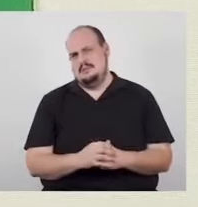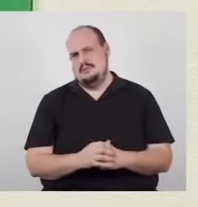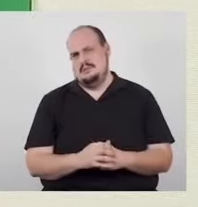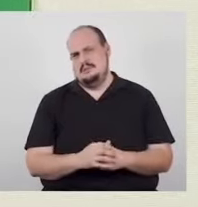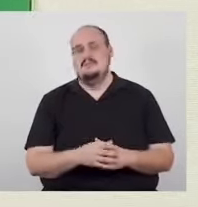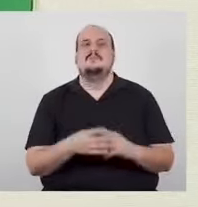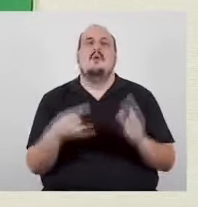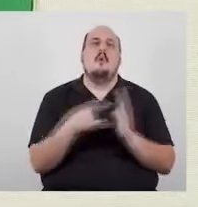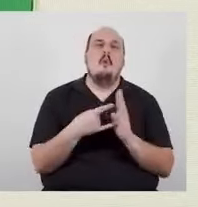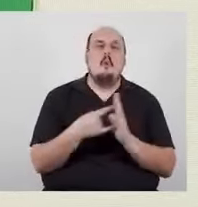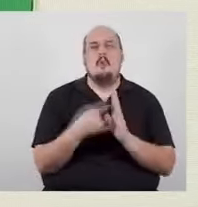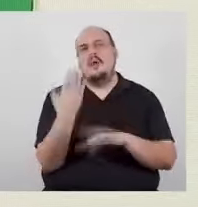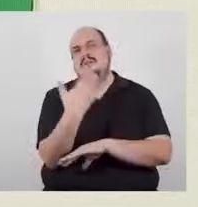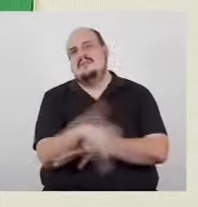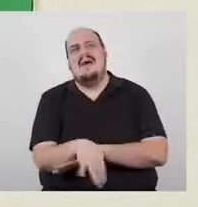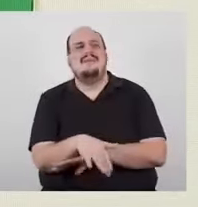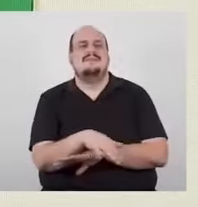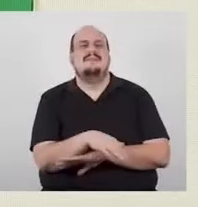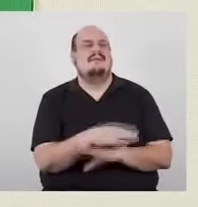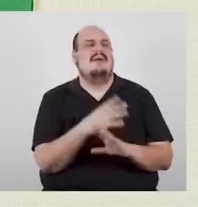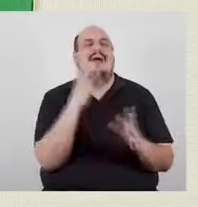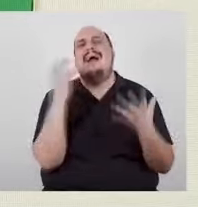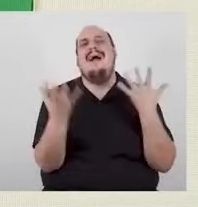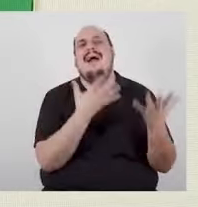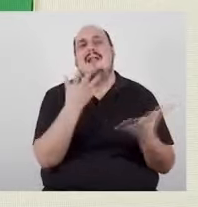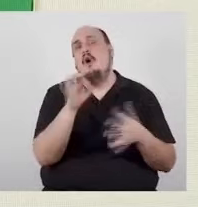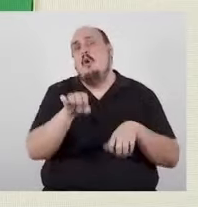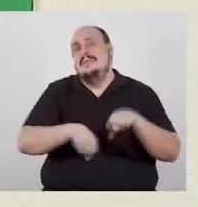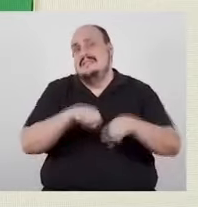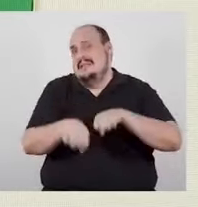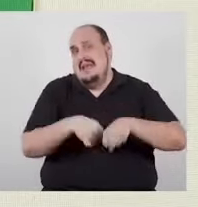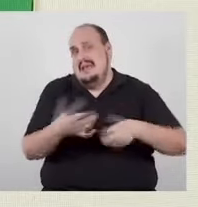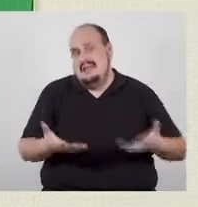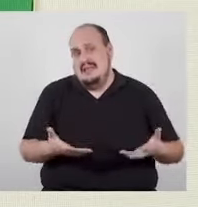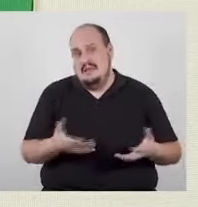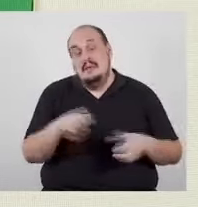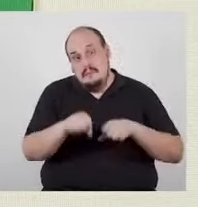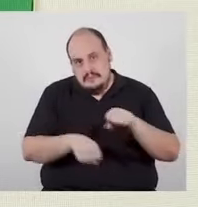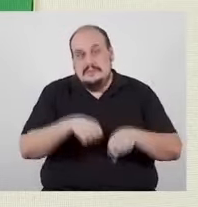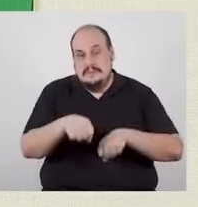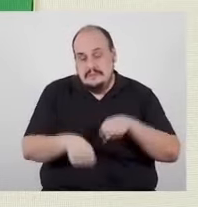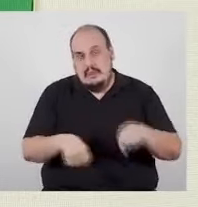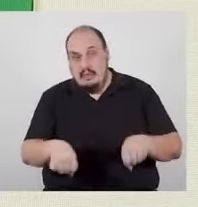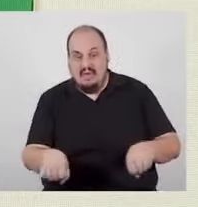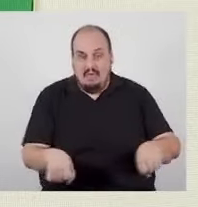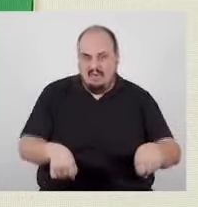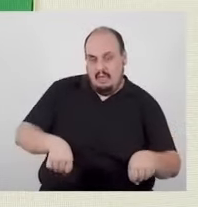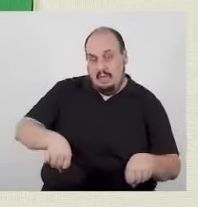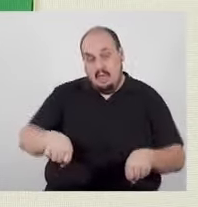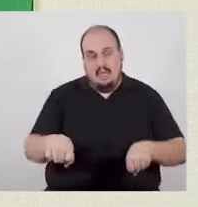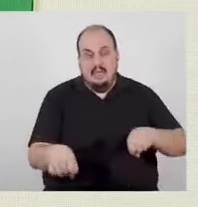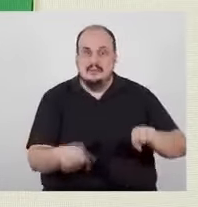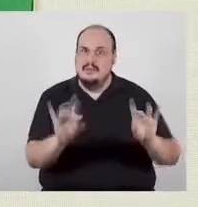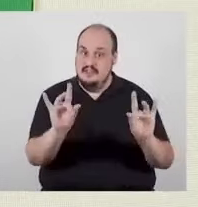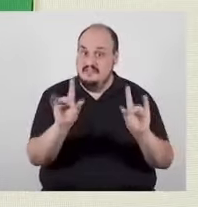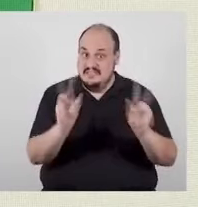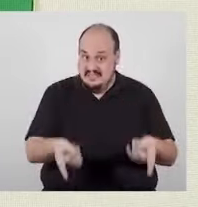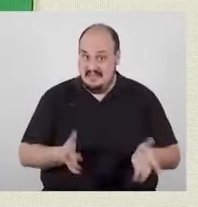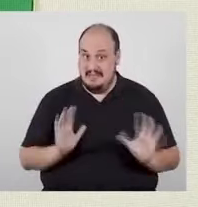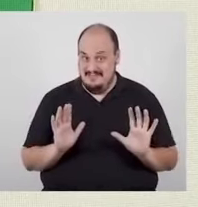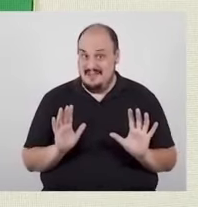tomaste un Uber, un taxi, hacé algo, andaste en bicicleta, que también te va a costar manejar. Digo, esto también es para mostrarnos que